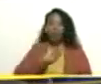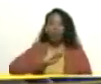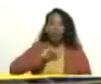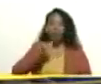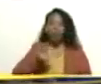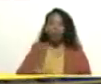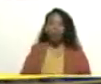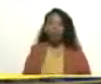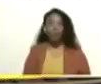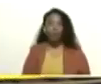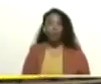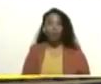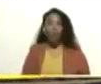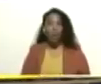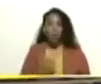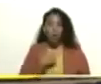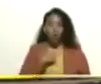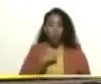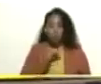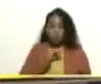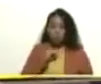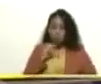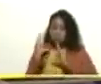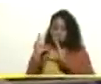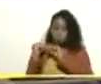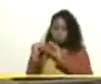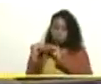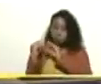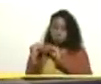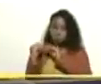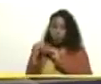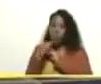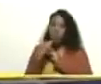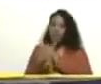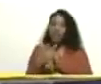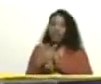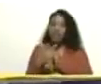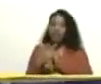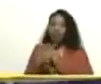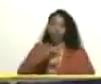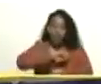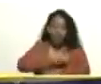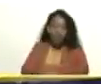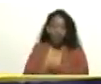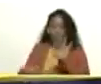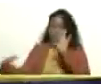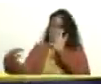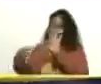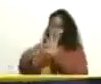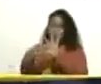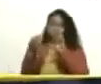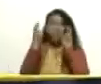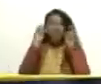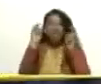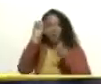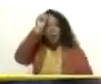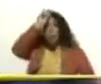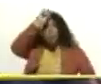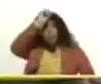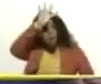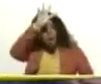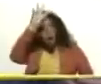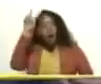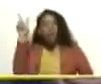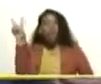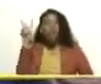y le decía en privado cuando hablamos de hacer una poderosa Alianza minera que Venezuela tiene